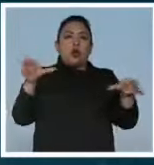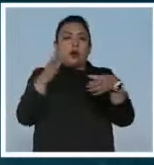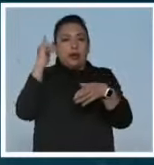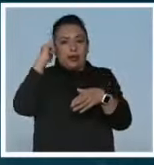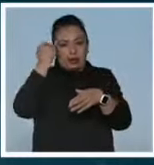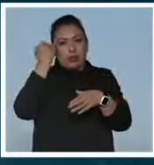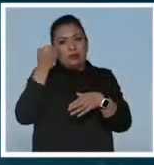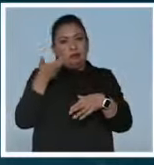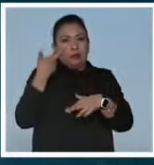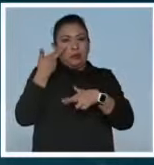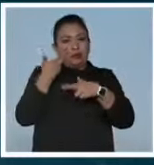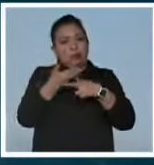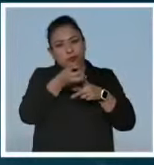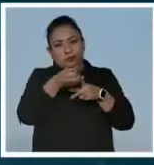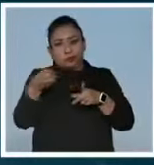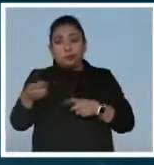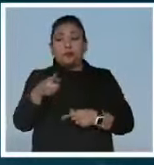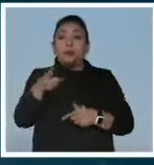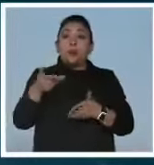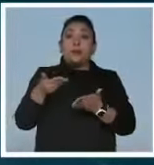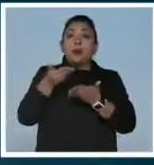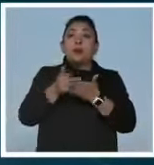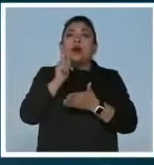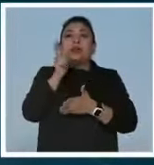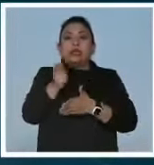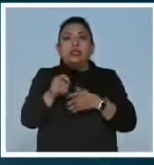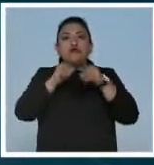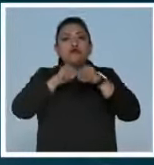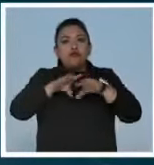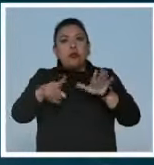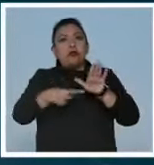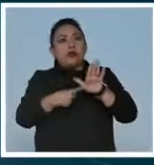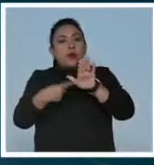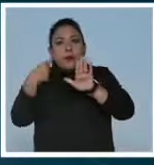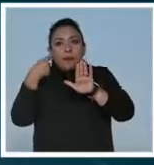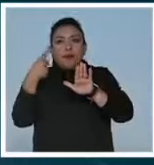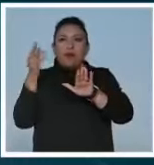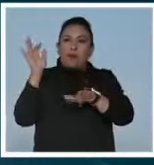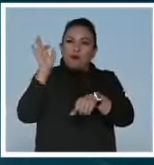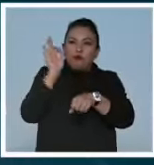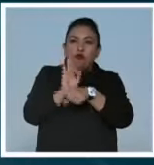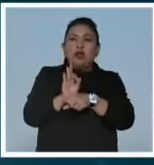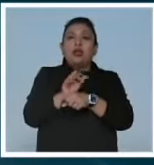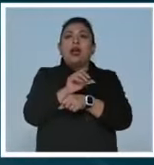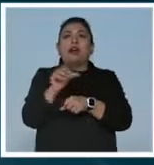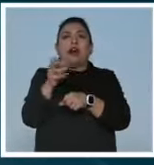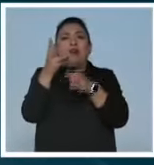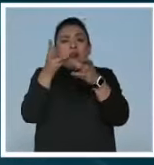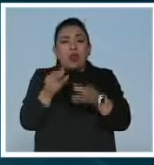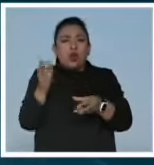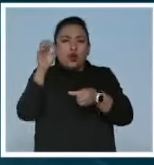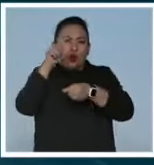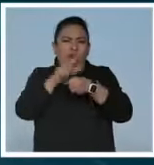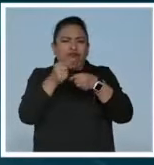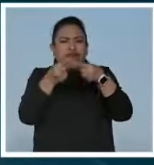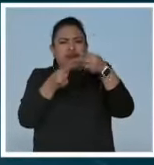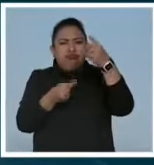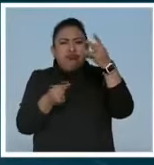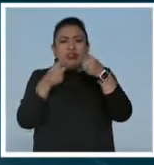Indígenas. La propuesta es difundir, visibilizar y fortalecer la riqueza cultural de